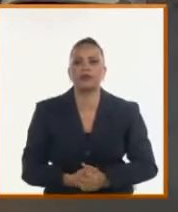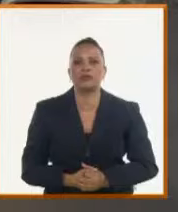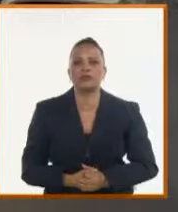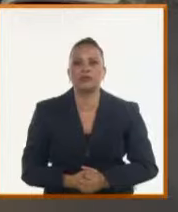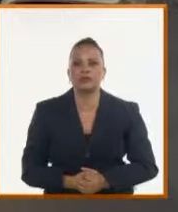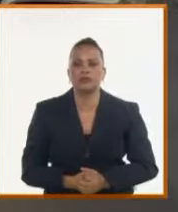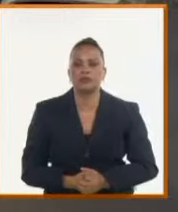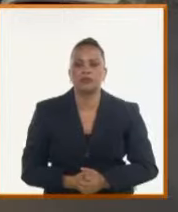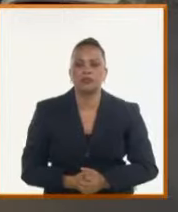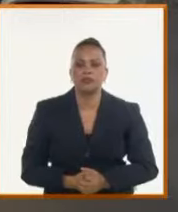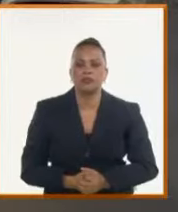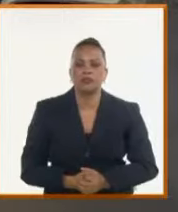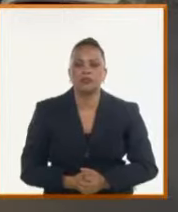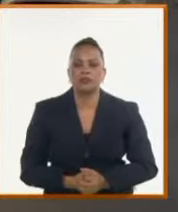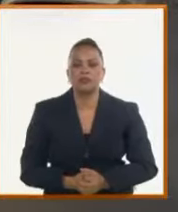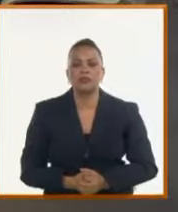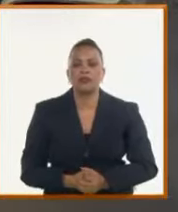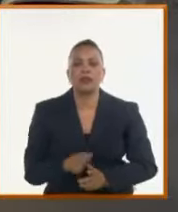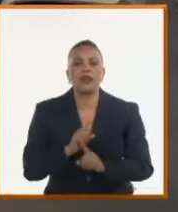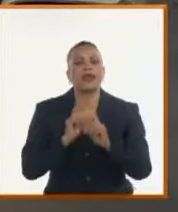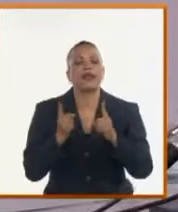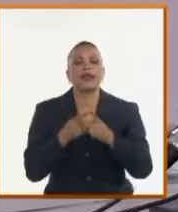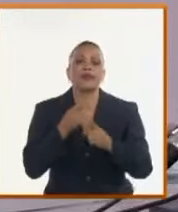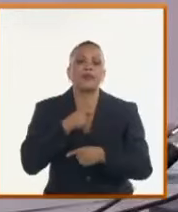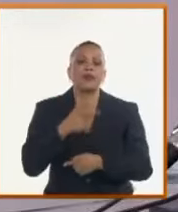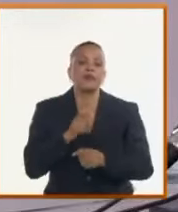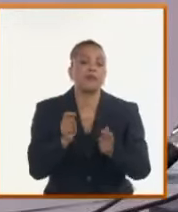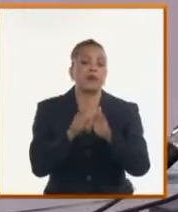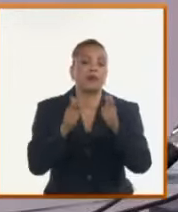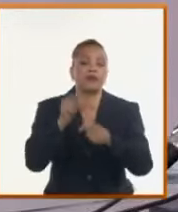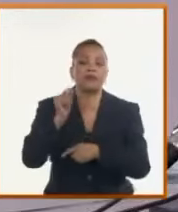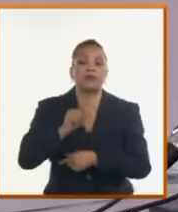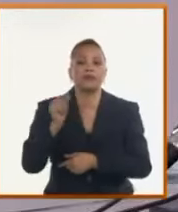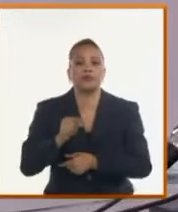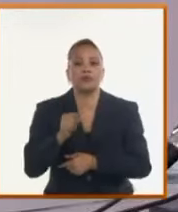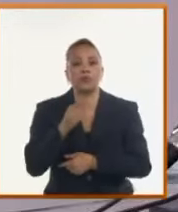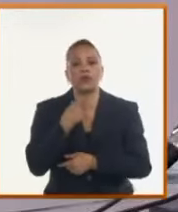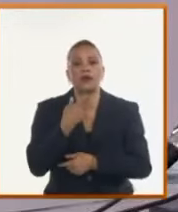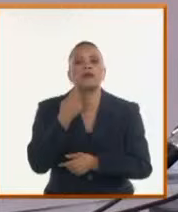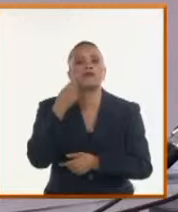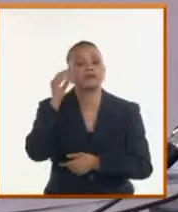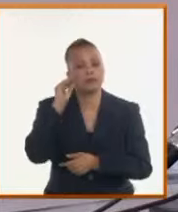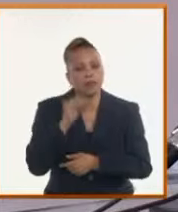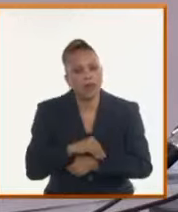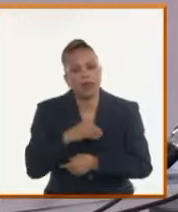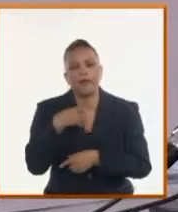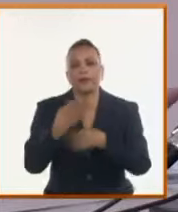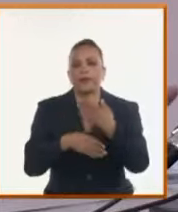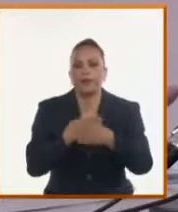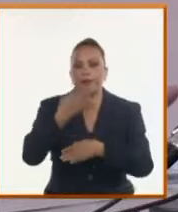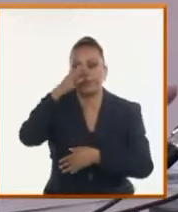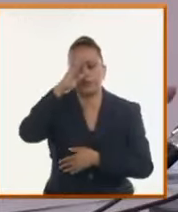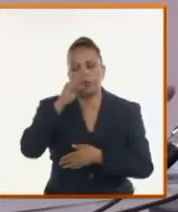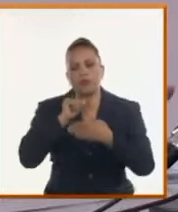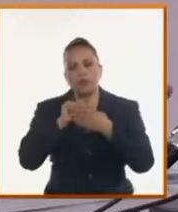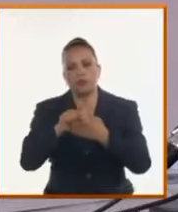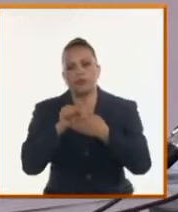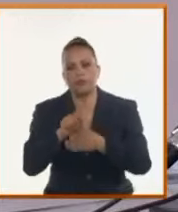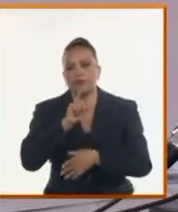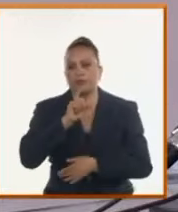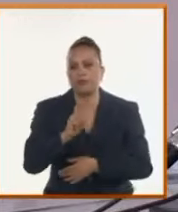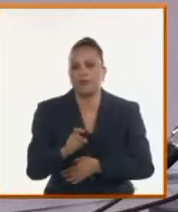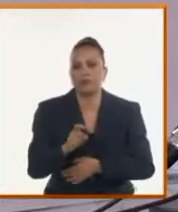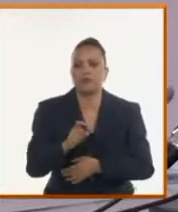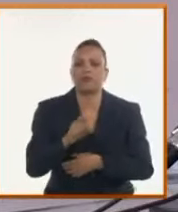la de las insatisfacciones y en general Aunque la mayoría de las personas eh reconocen eh los servicios de la de la